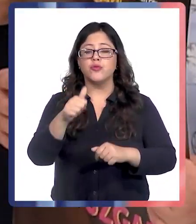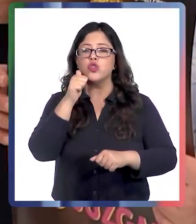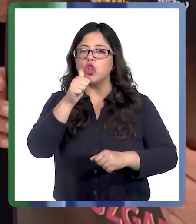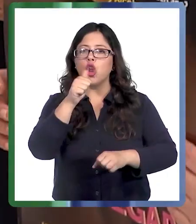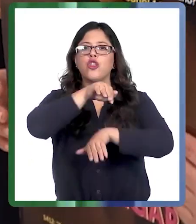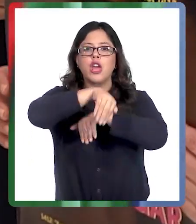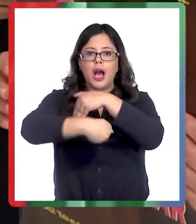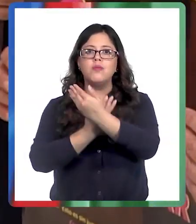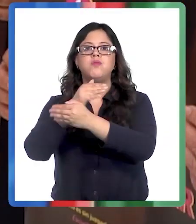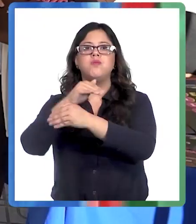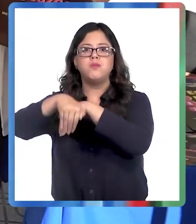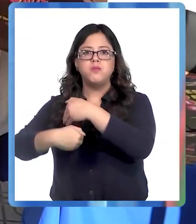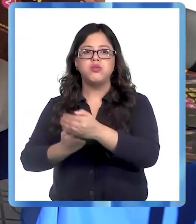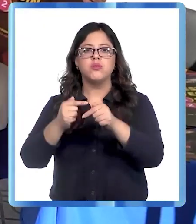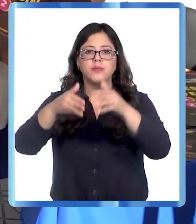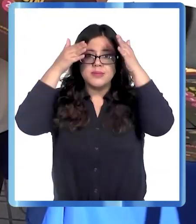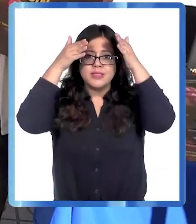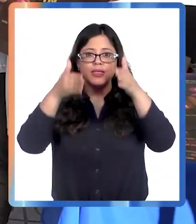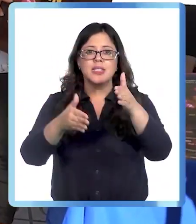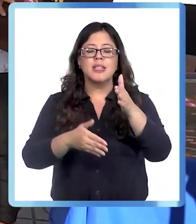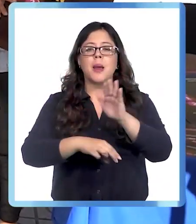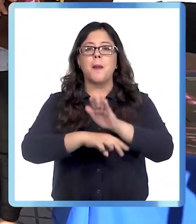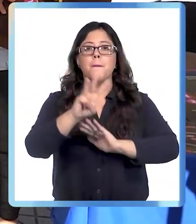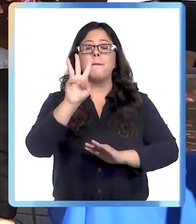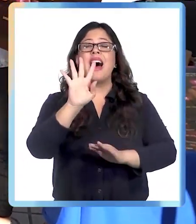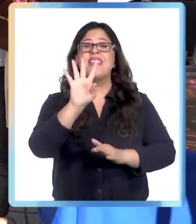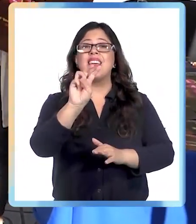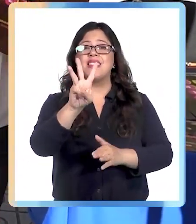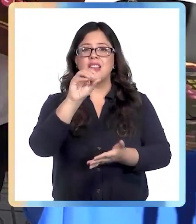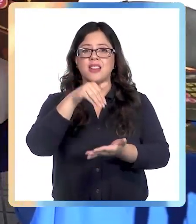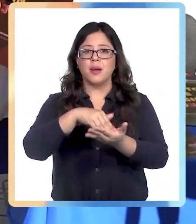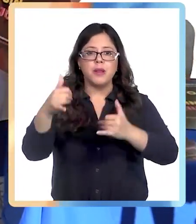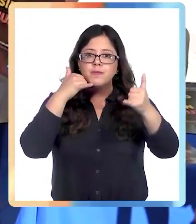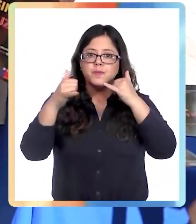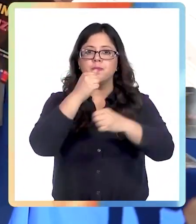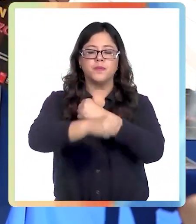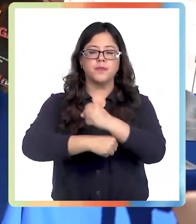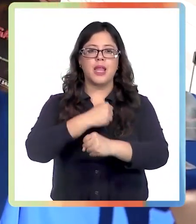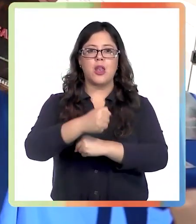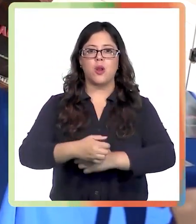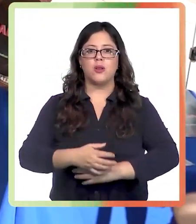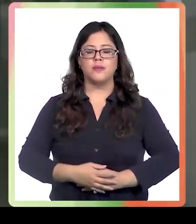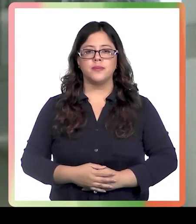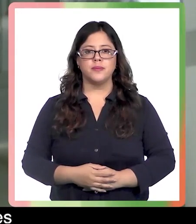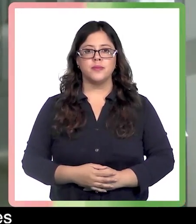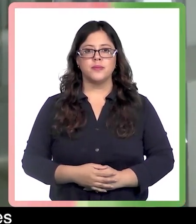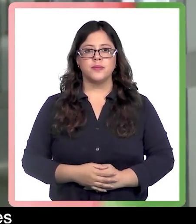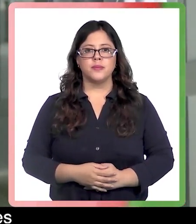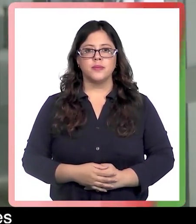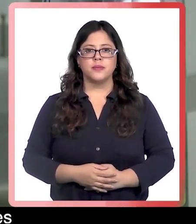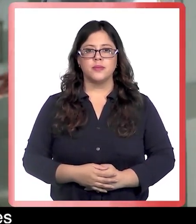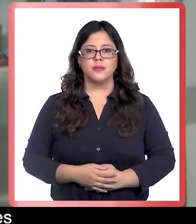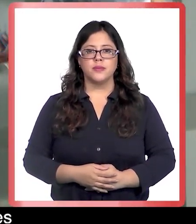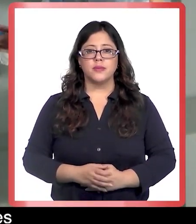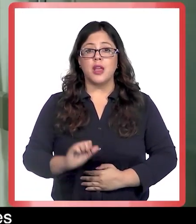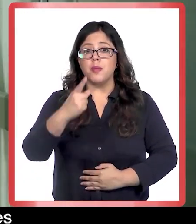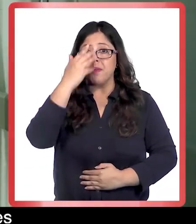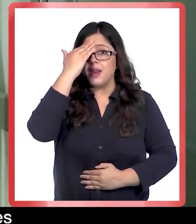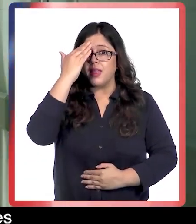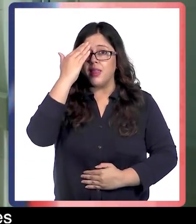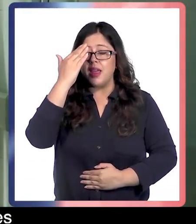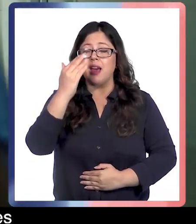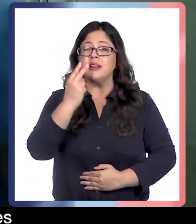operativo 24/7 y atiende más de 30.000 llamadas anuales. Desde los primeros días de